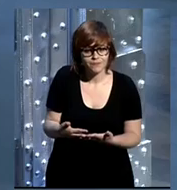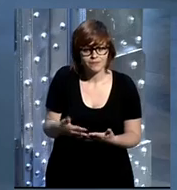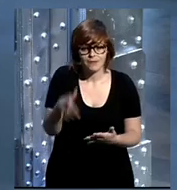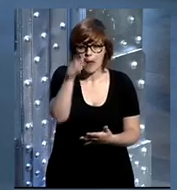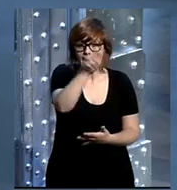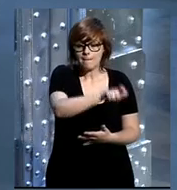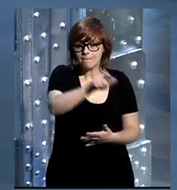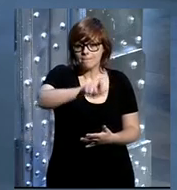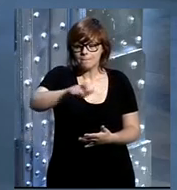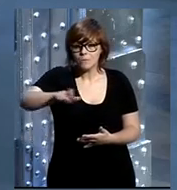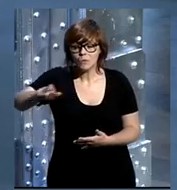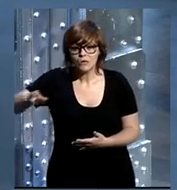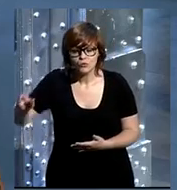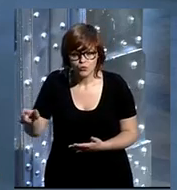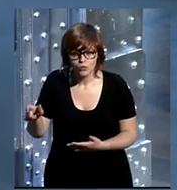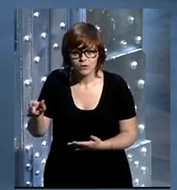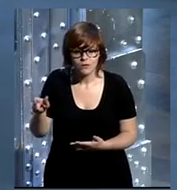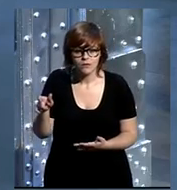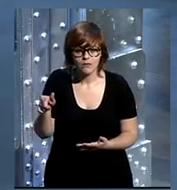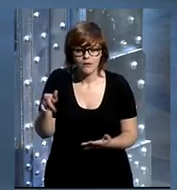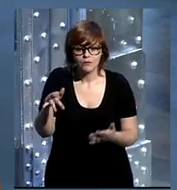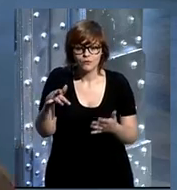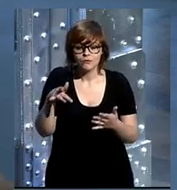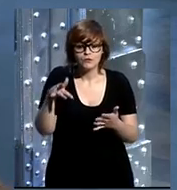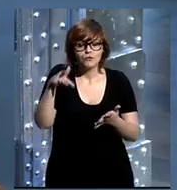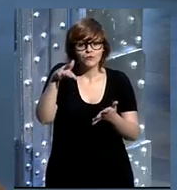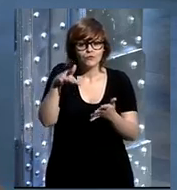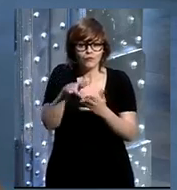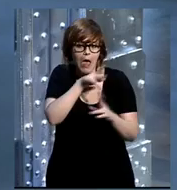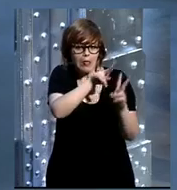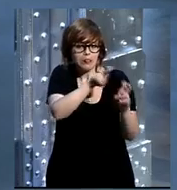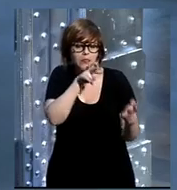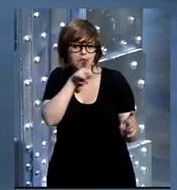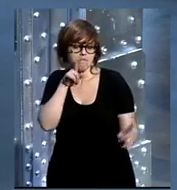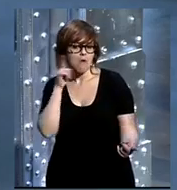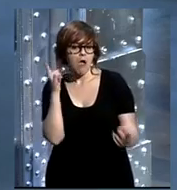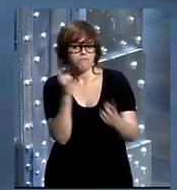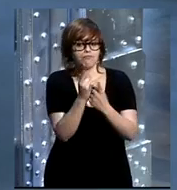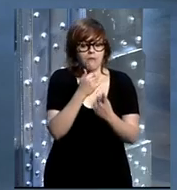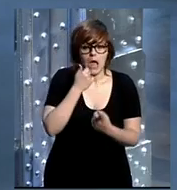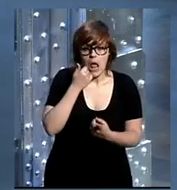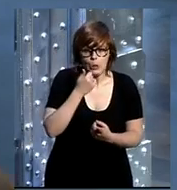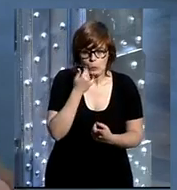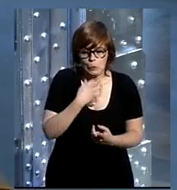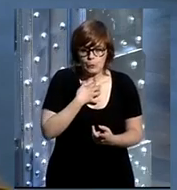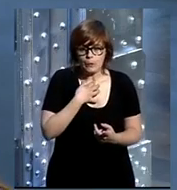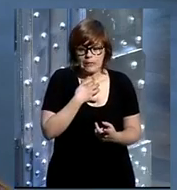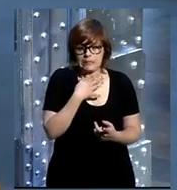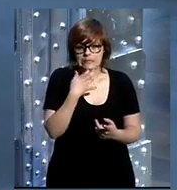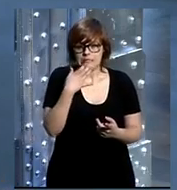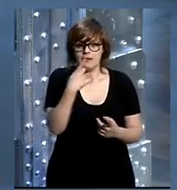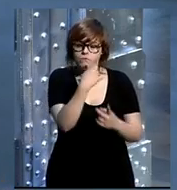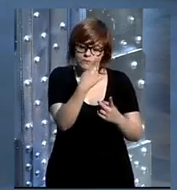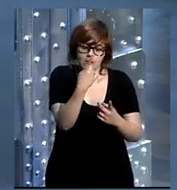los temas si está aislado. No ya un país, sino una región, como Europa, o como